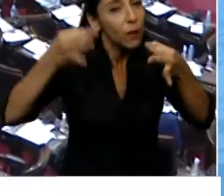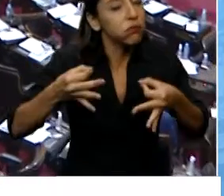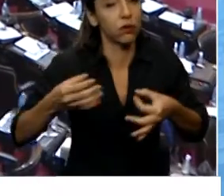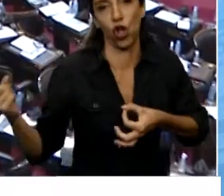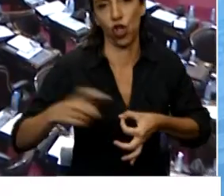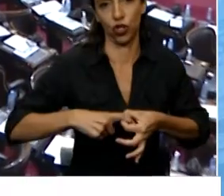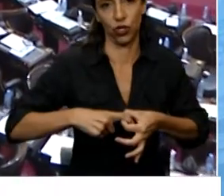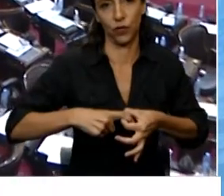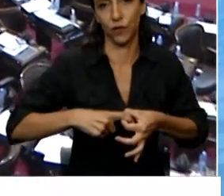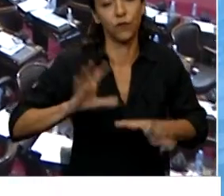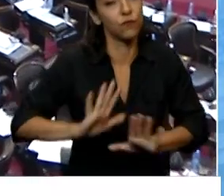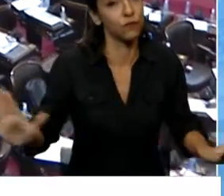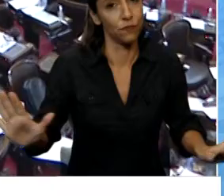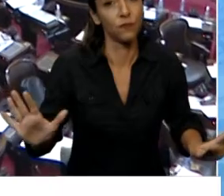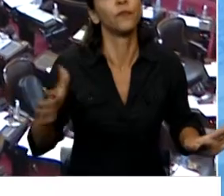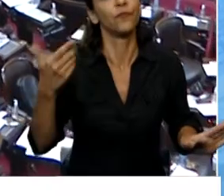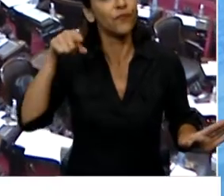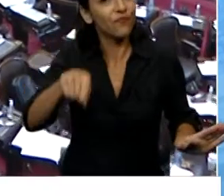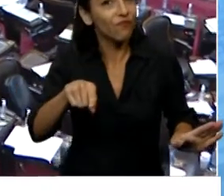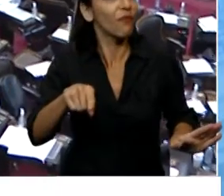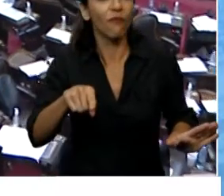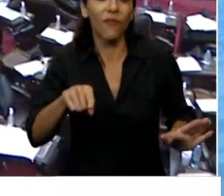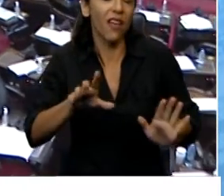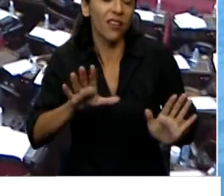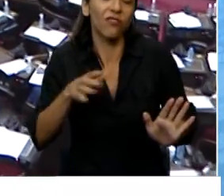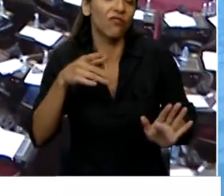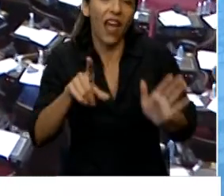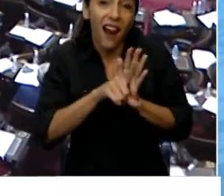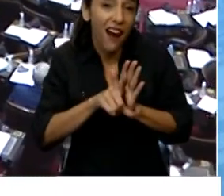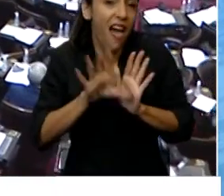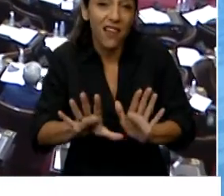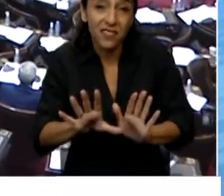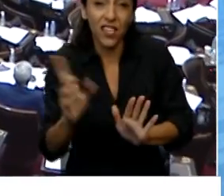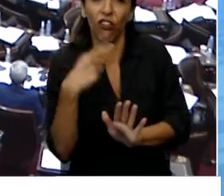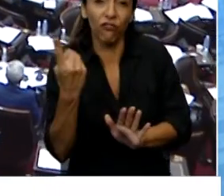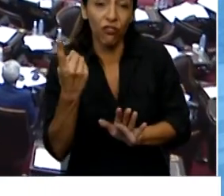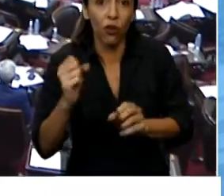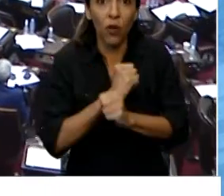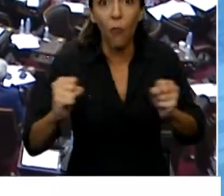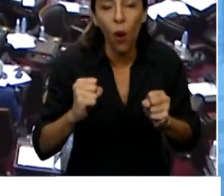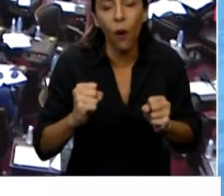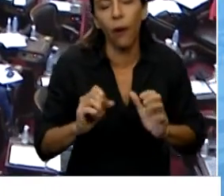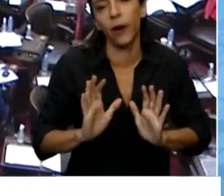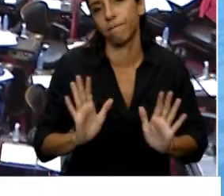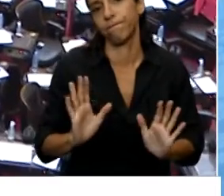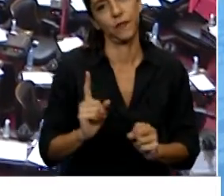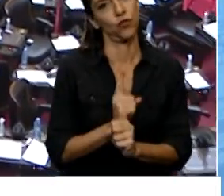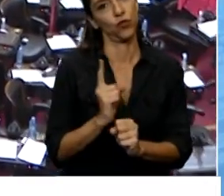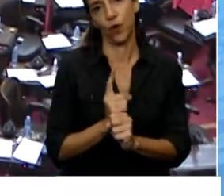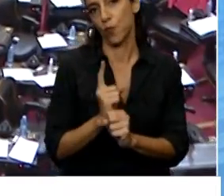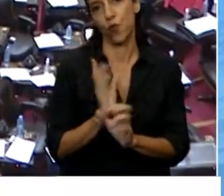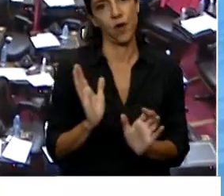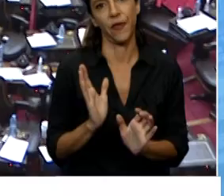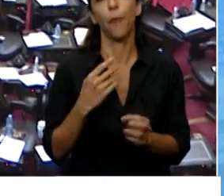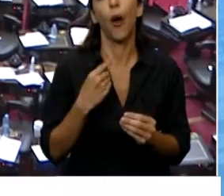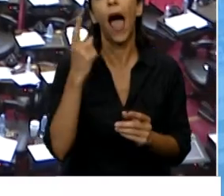Finalmente, una ley de semejante calibre no puede ser aprobada por una diferencia de un par de